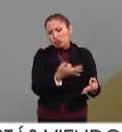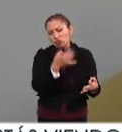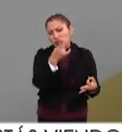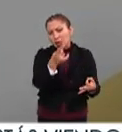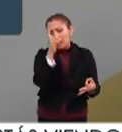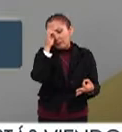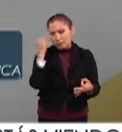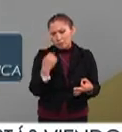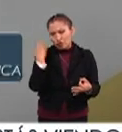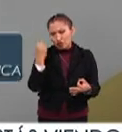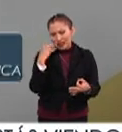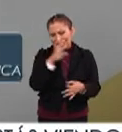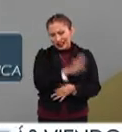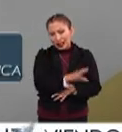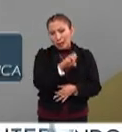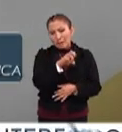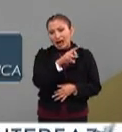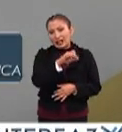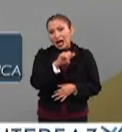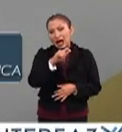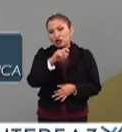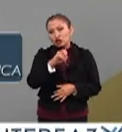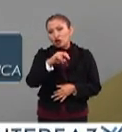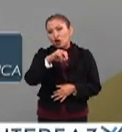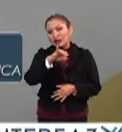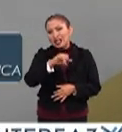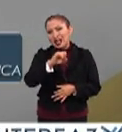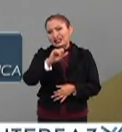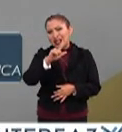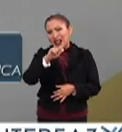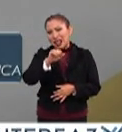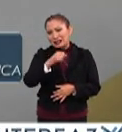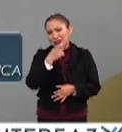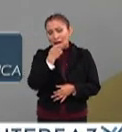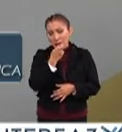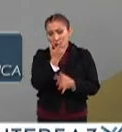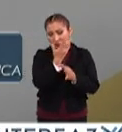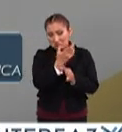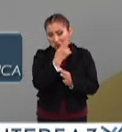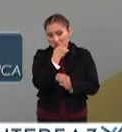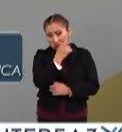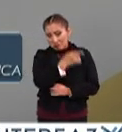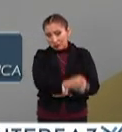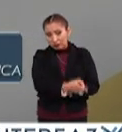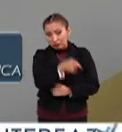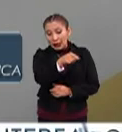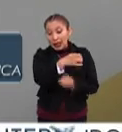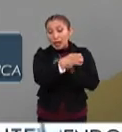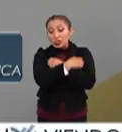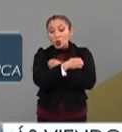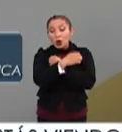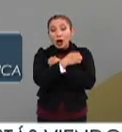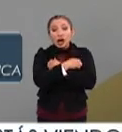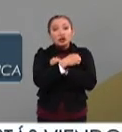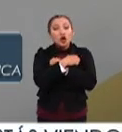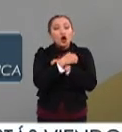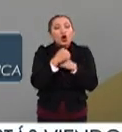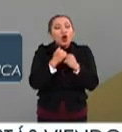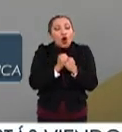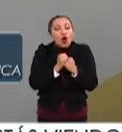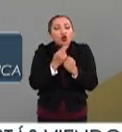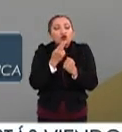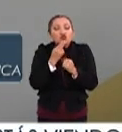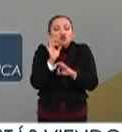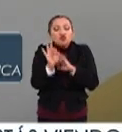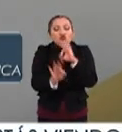la ponencia de María Antonia Salas cuando habla de educación con